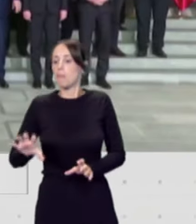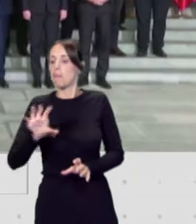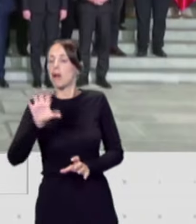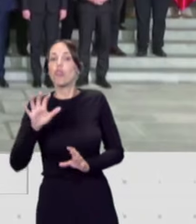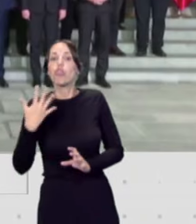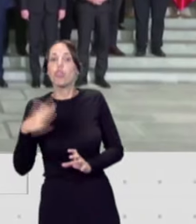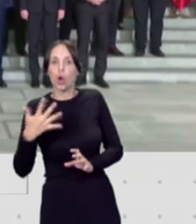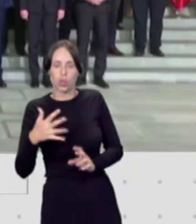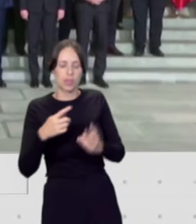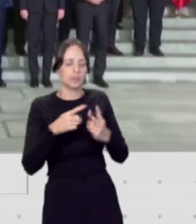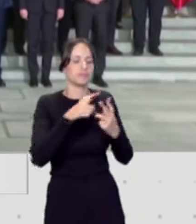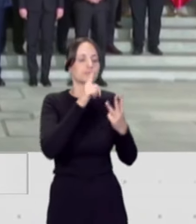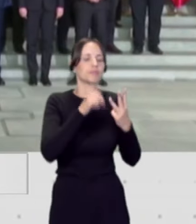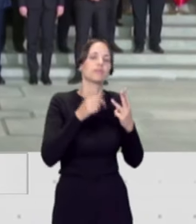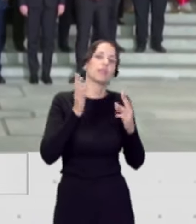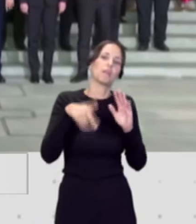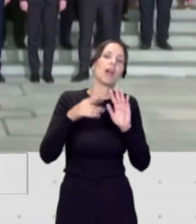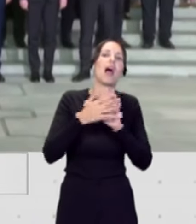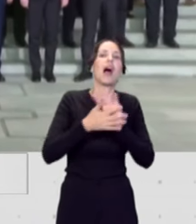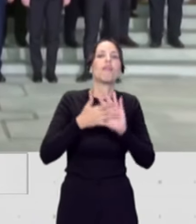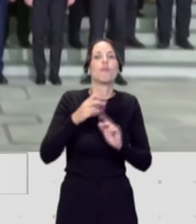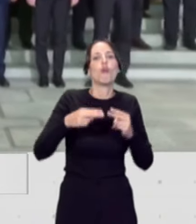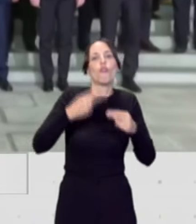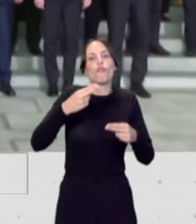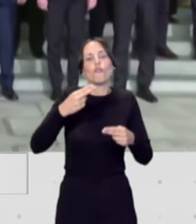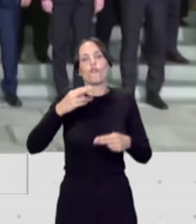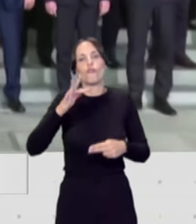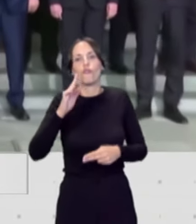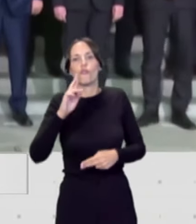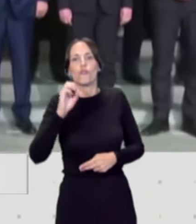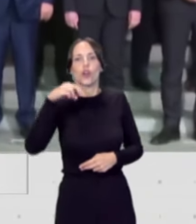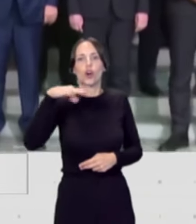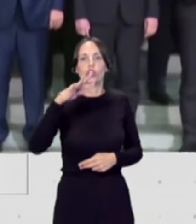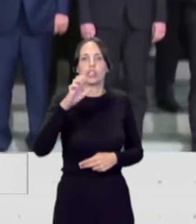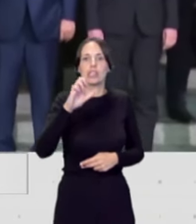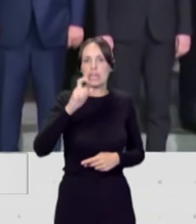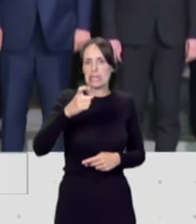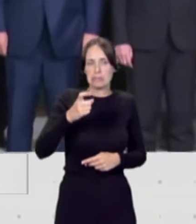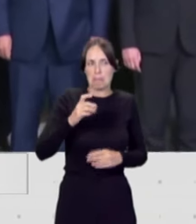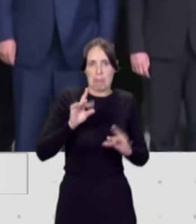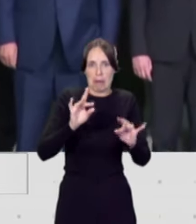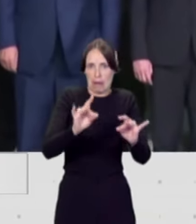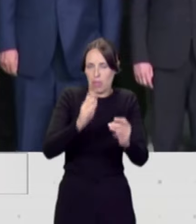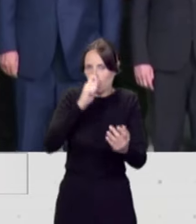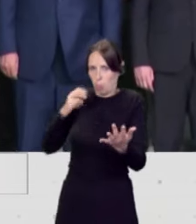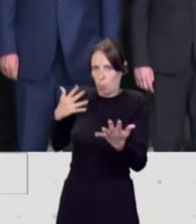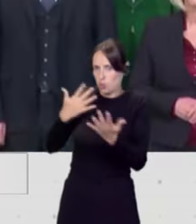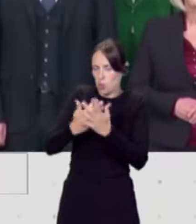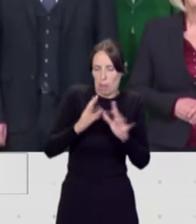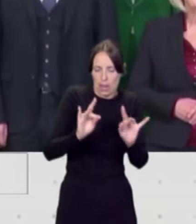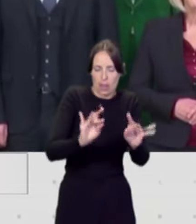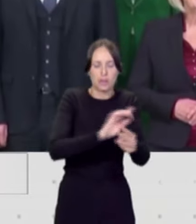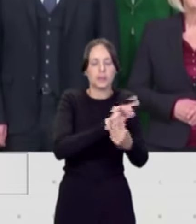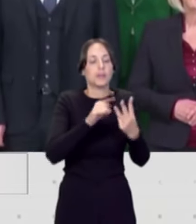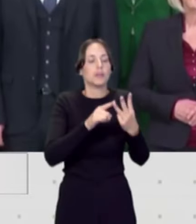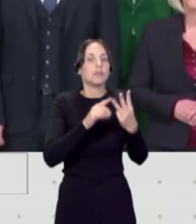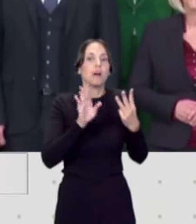también de frontes que no ha servido para nada en todos estos años. Y al final todo esto ha dependido de, primero, la